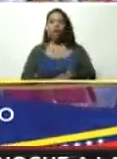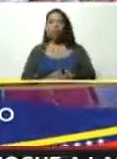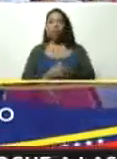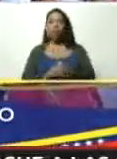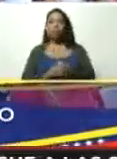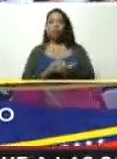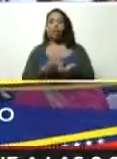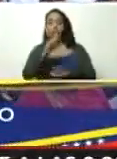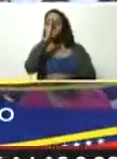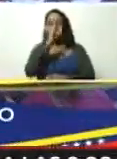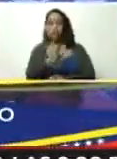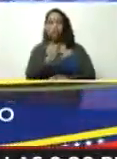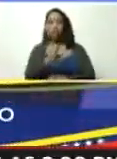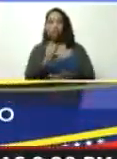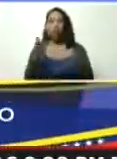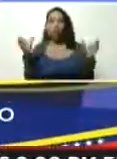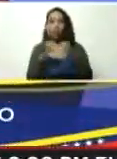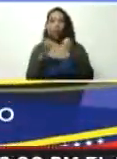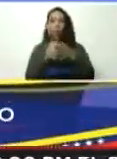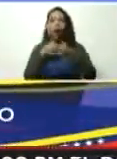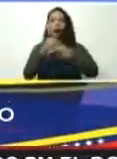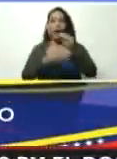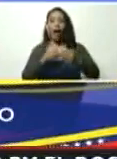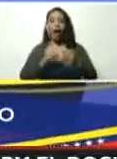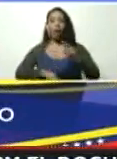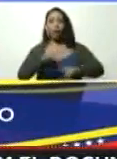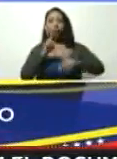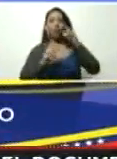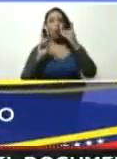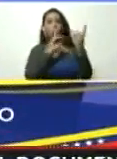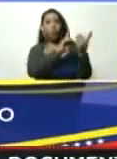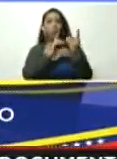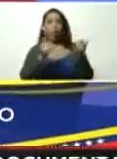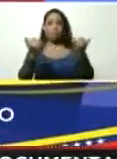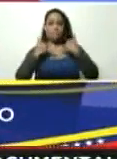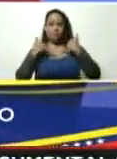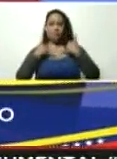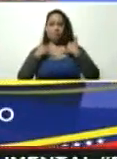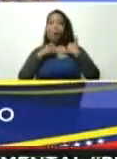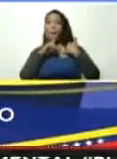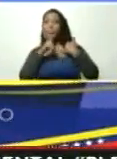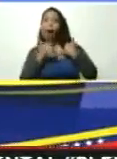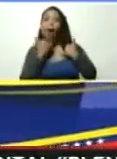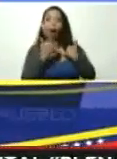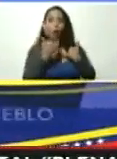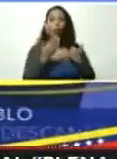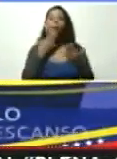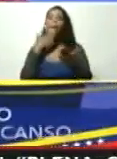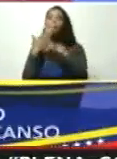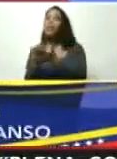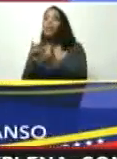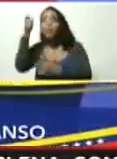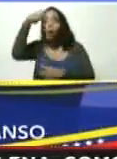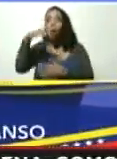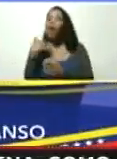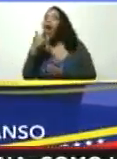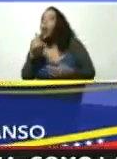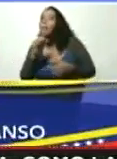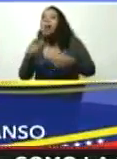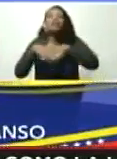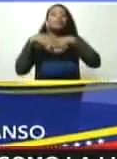se acostumbre al debate de ideas, a la crítica y la autocrítica, que pida la crítica al pueblo, que valore